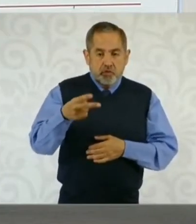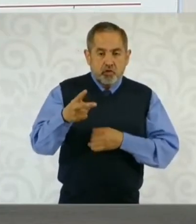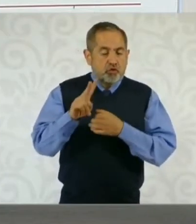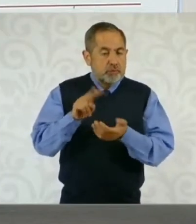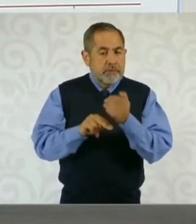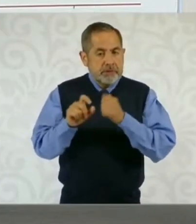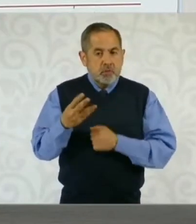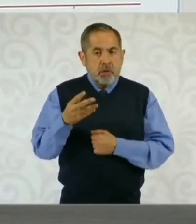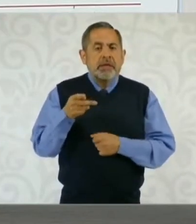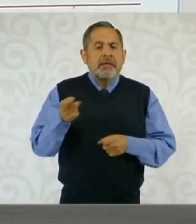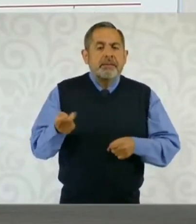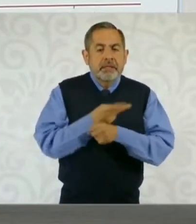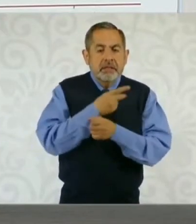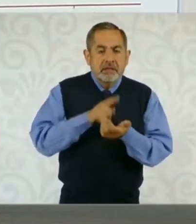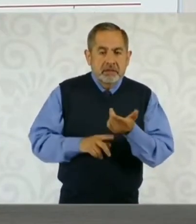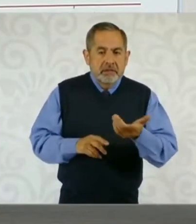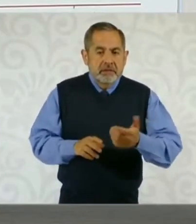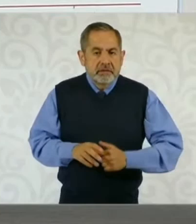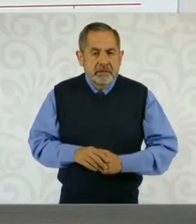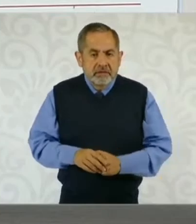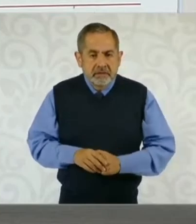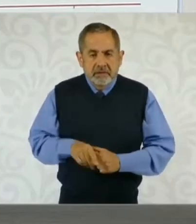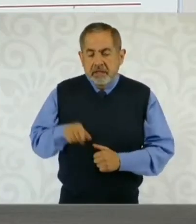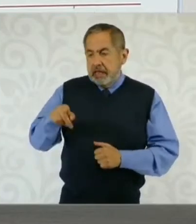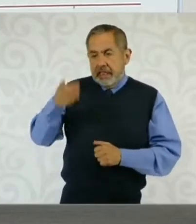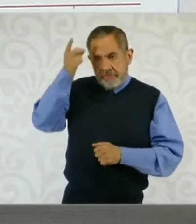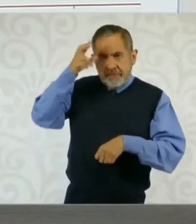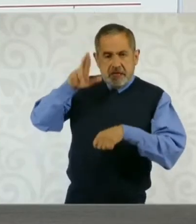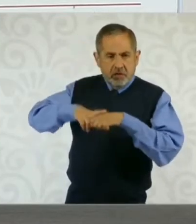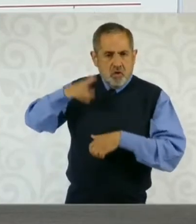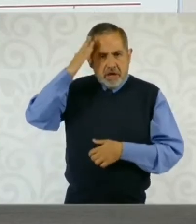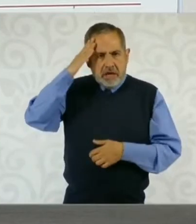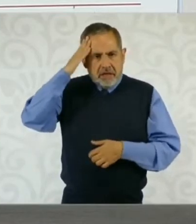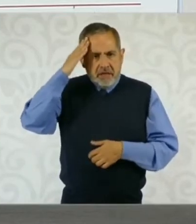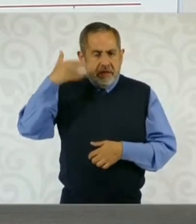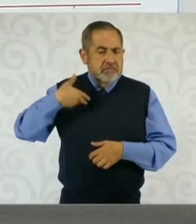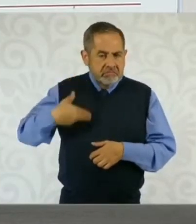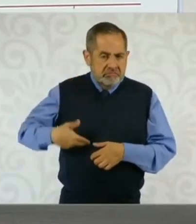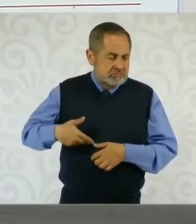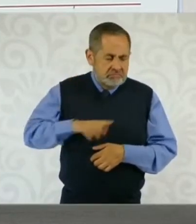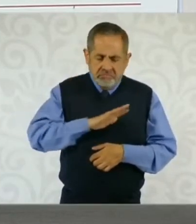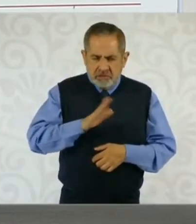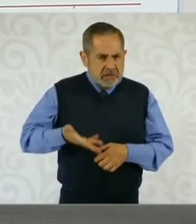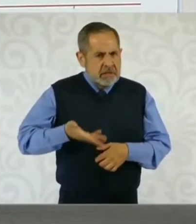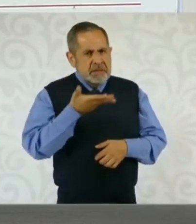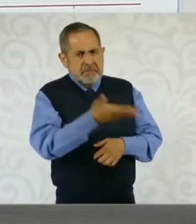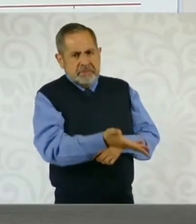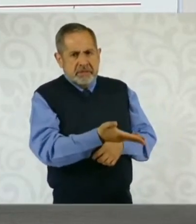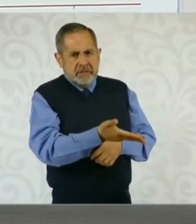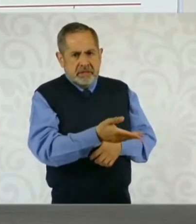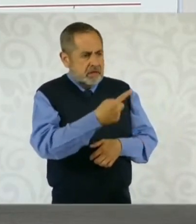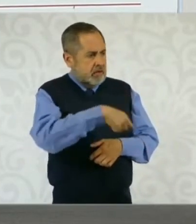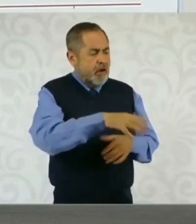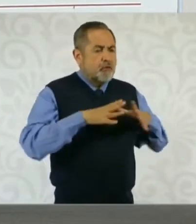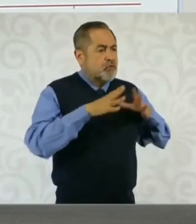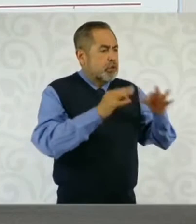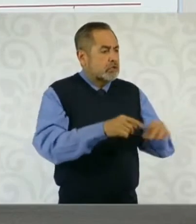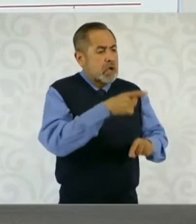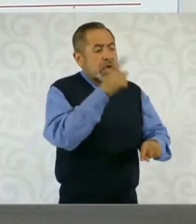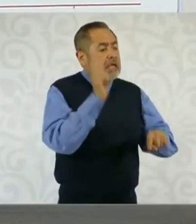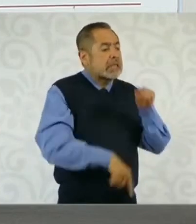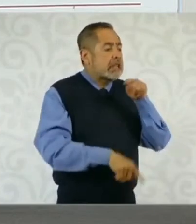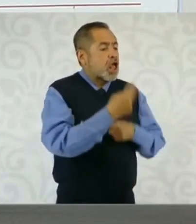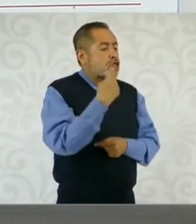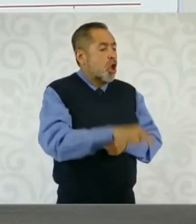noviembre de 2024, como director general, solicitamos a esta fundación dejar